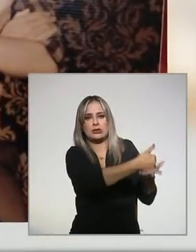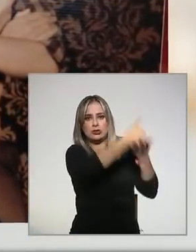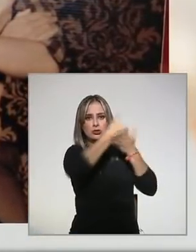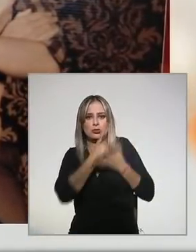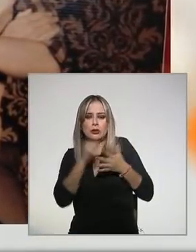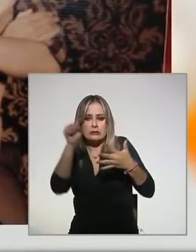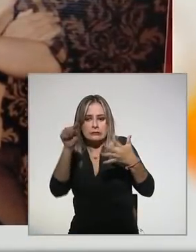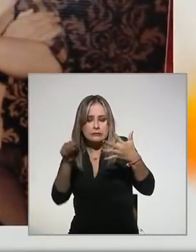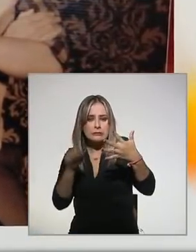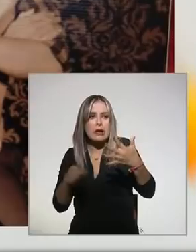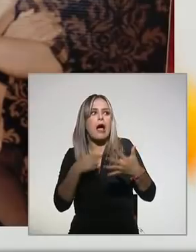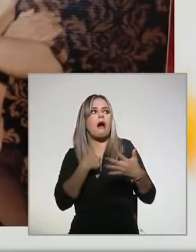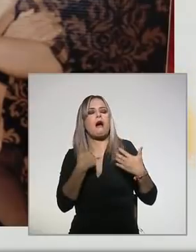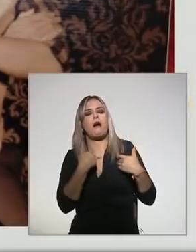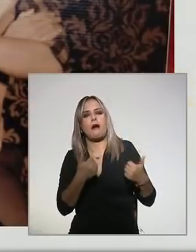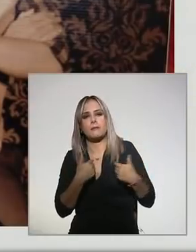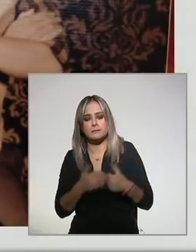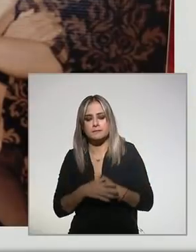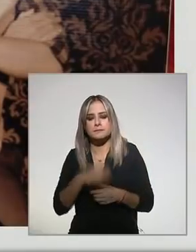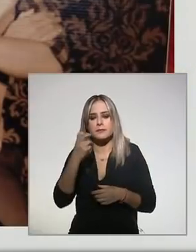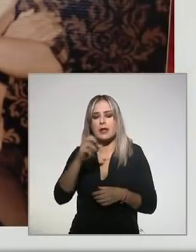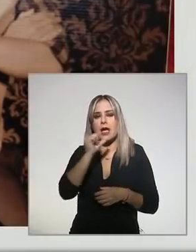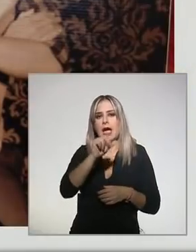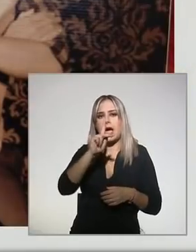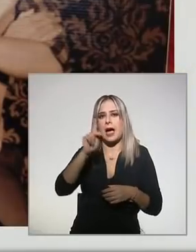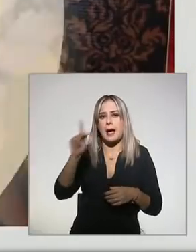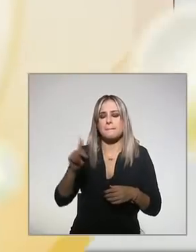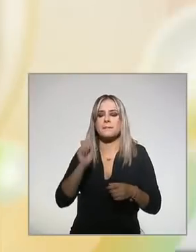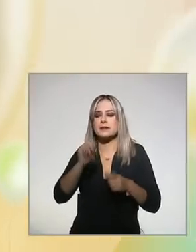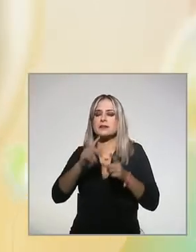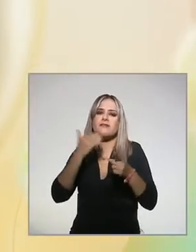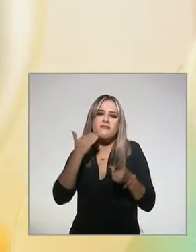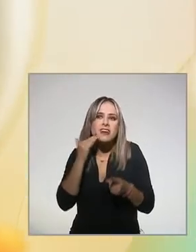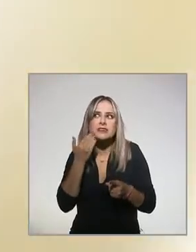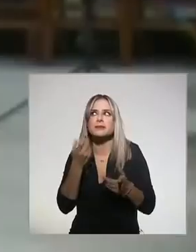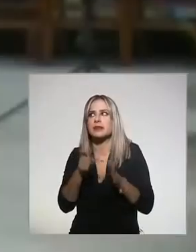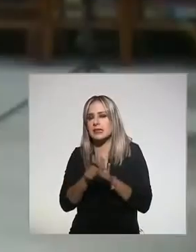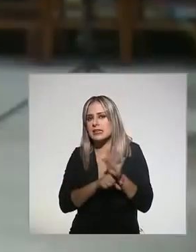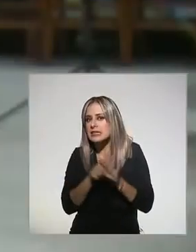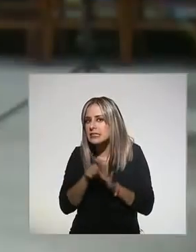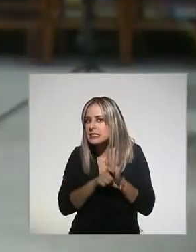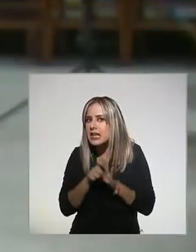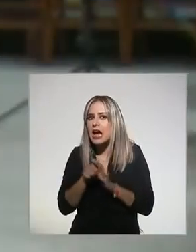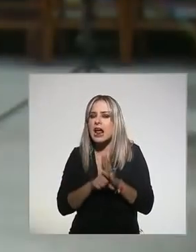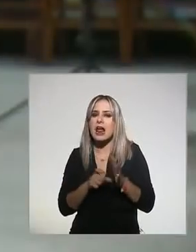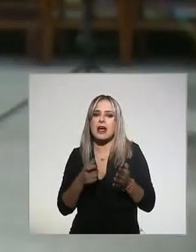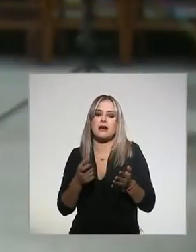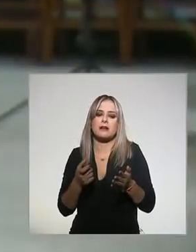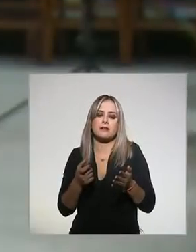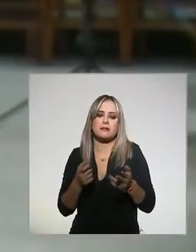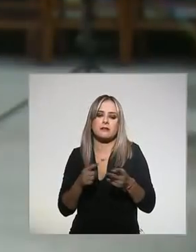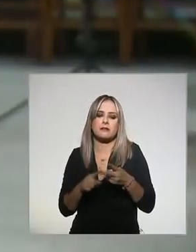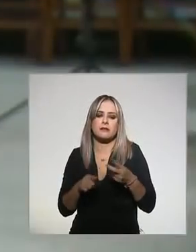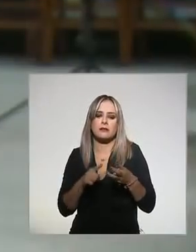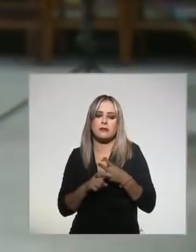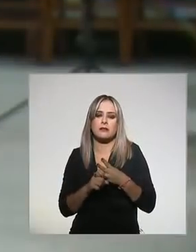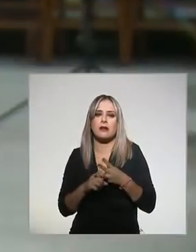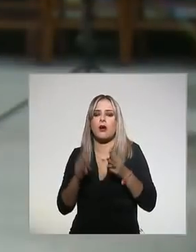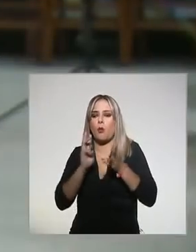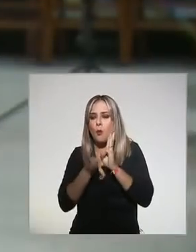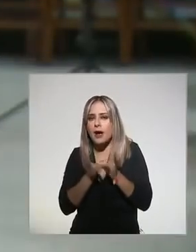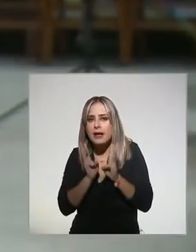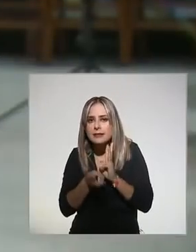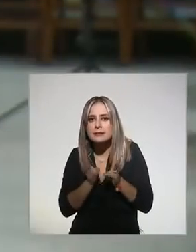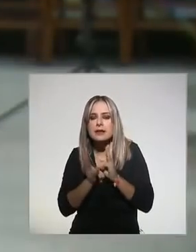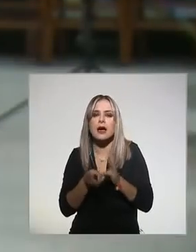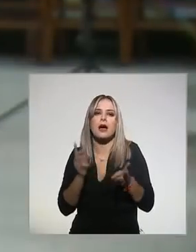esto. Conozco este tipo de aplicaciones de Face, de Instagram, de WhatsApp